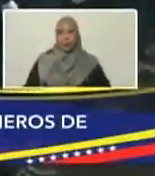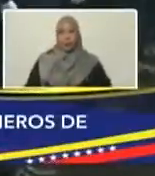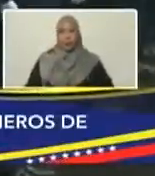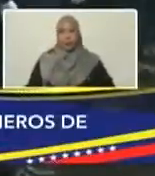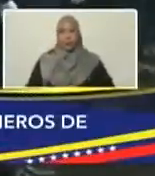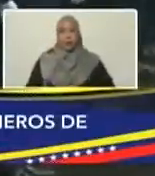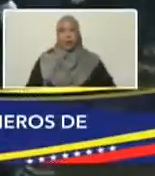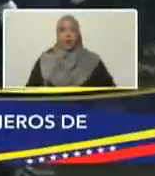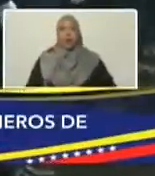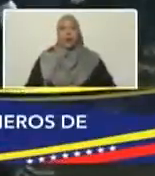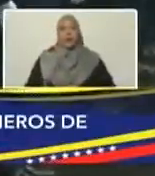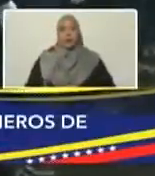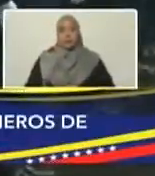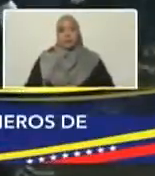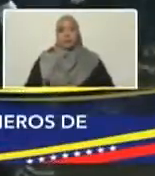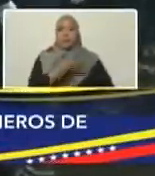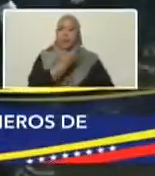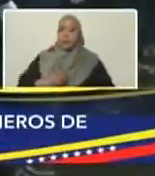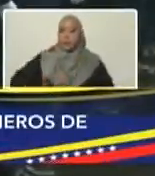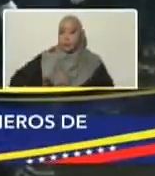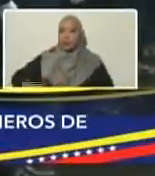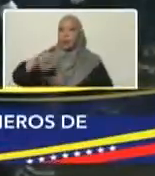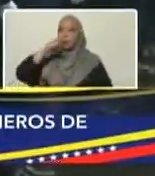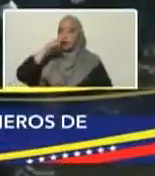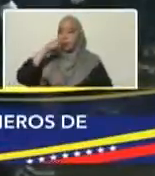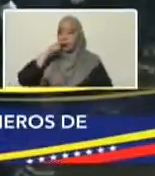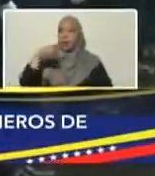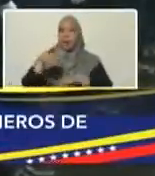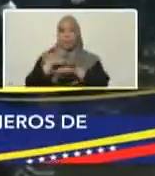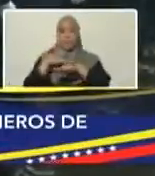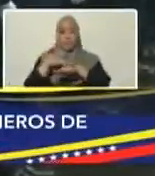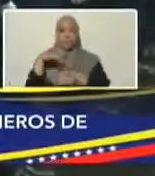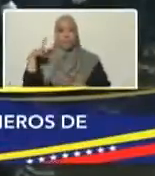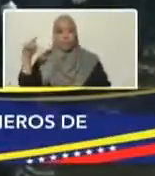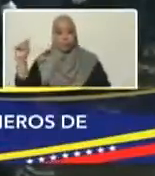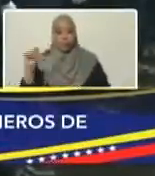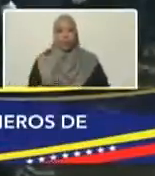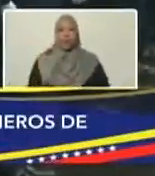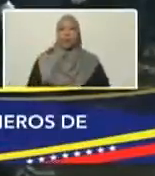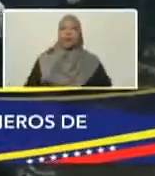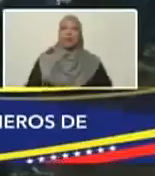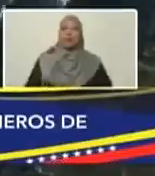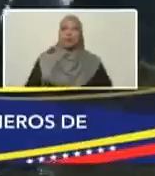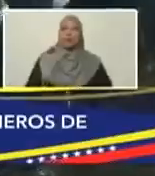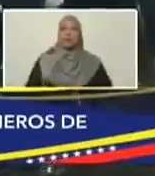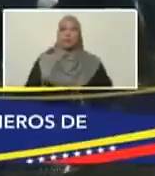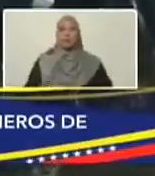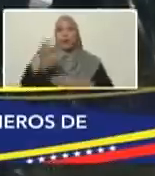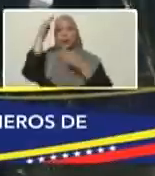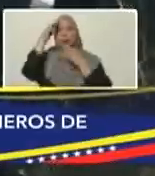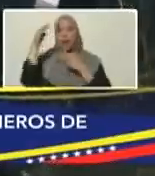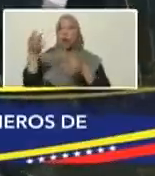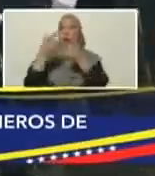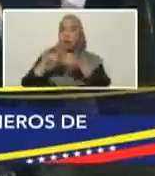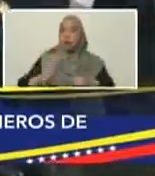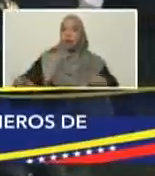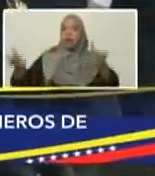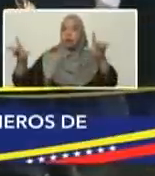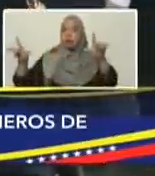Mi comandante en jefe, permiso para retirar. Adelante. ¡A la de! ¡Sí! Saludos al